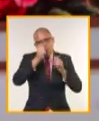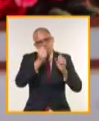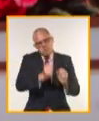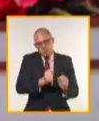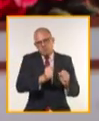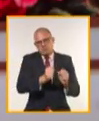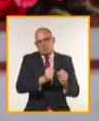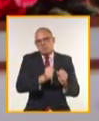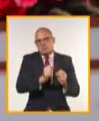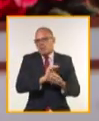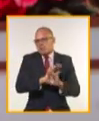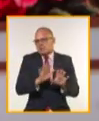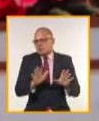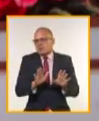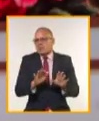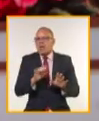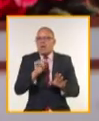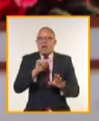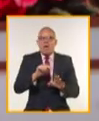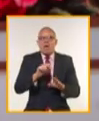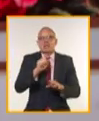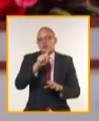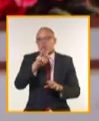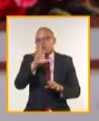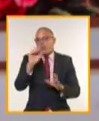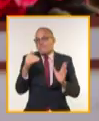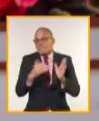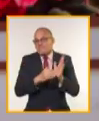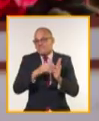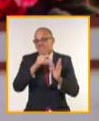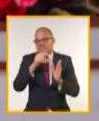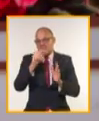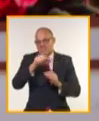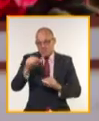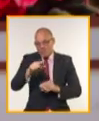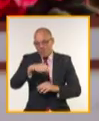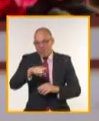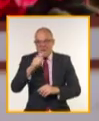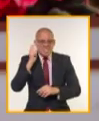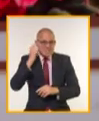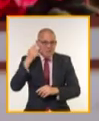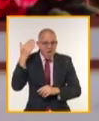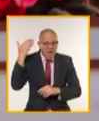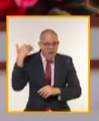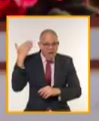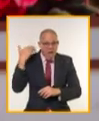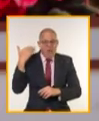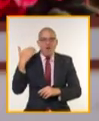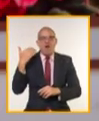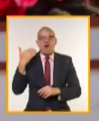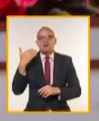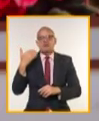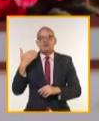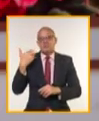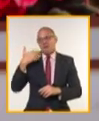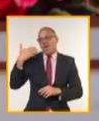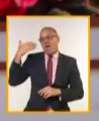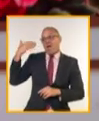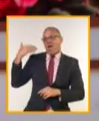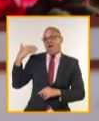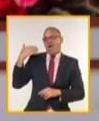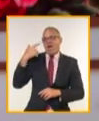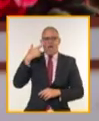que 150.000 chinos. Aquel momento en chino es de 18